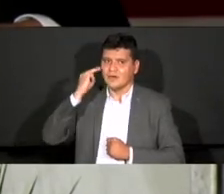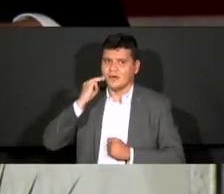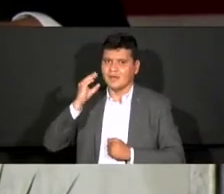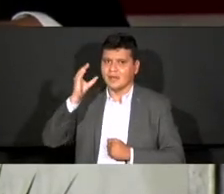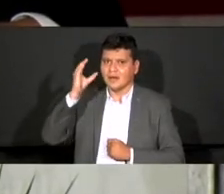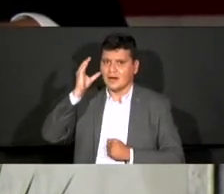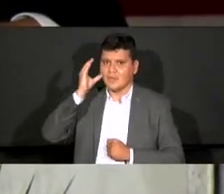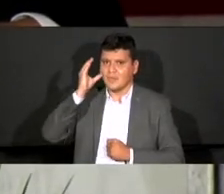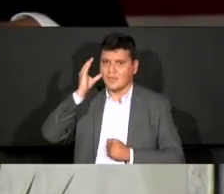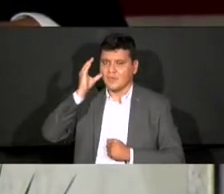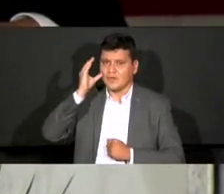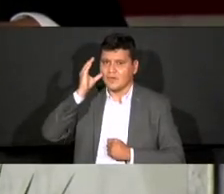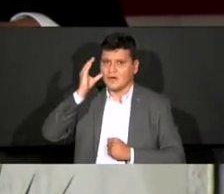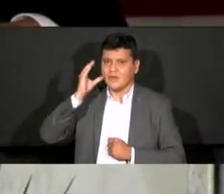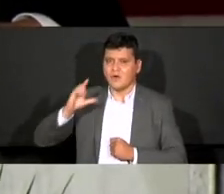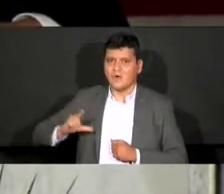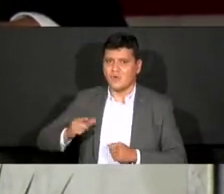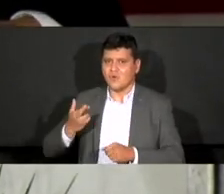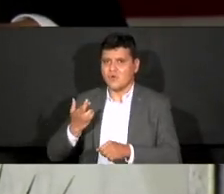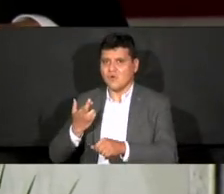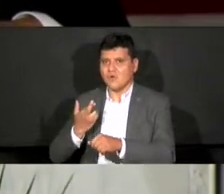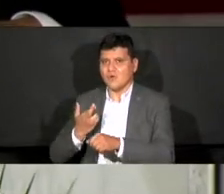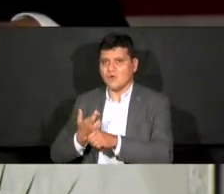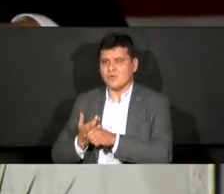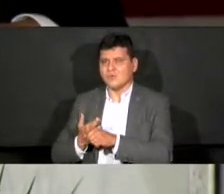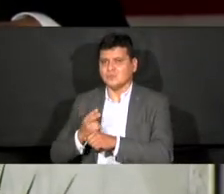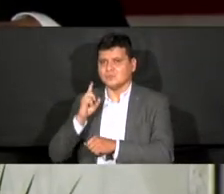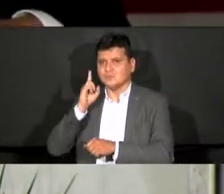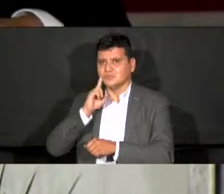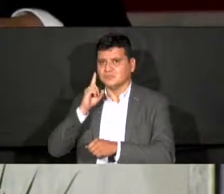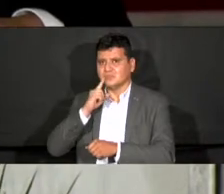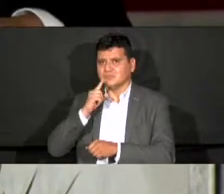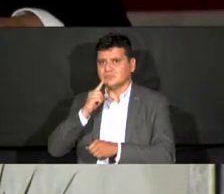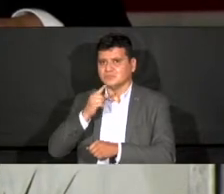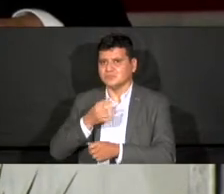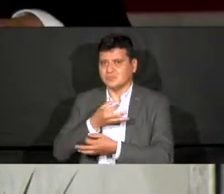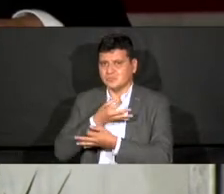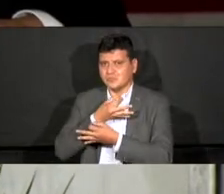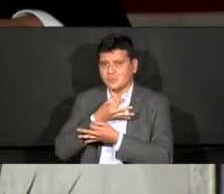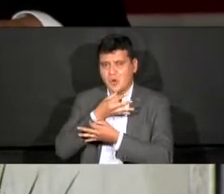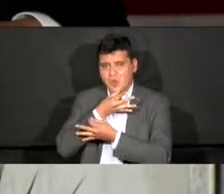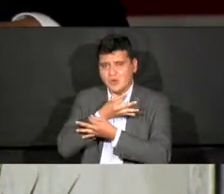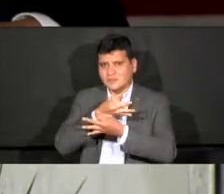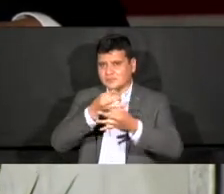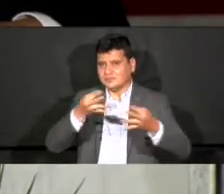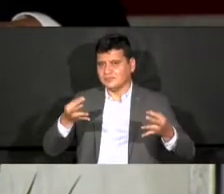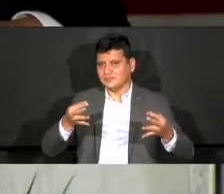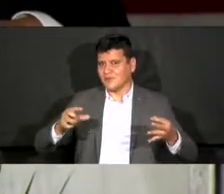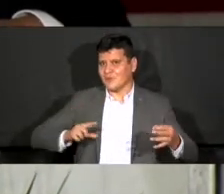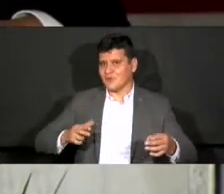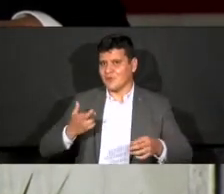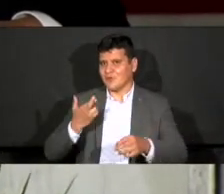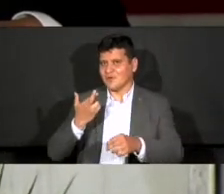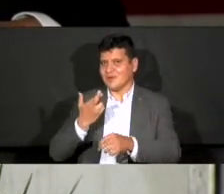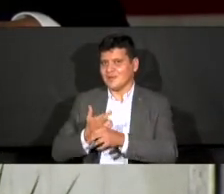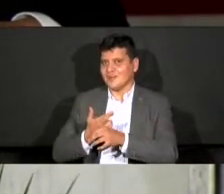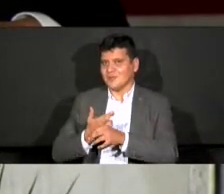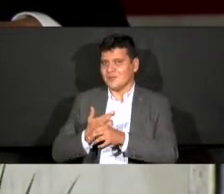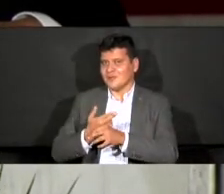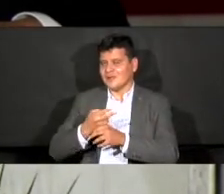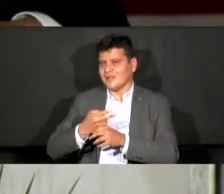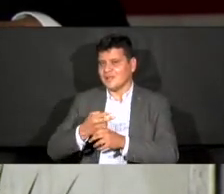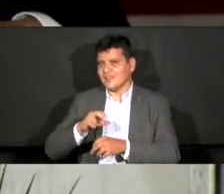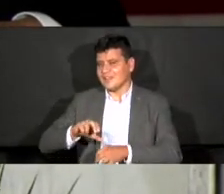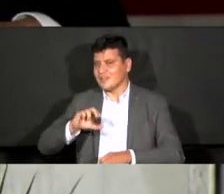María Eugenia Campos Galván para que nos dé un mensaje como gobernadora constitucional del Estado